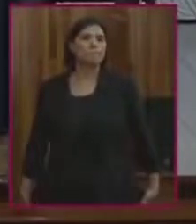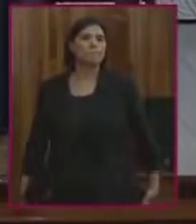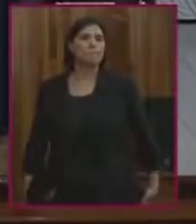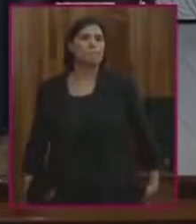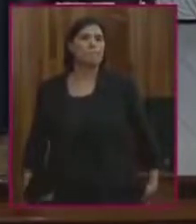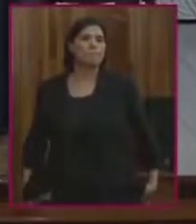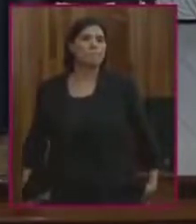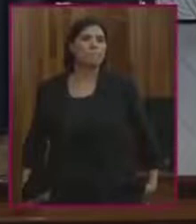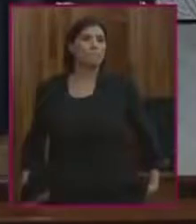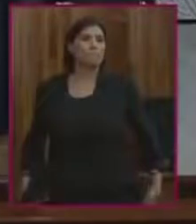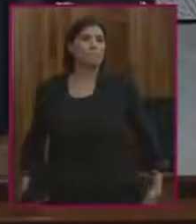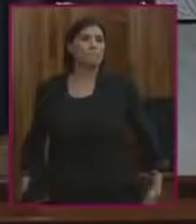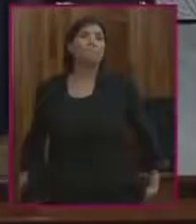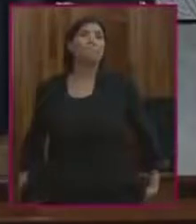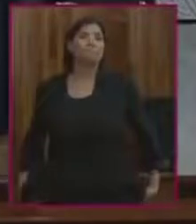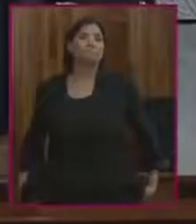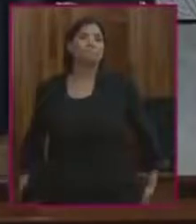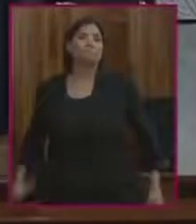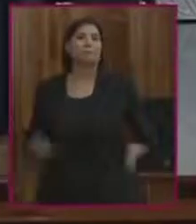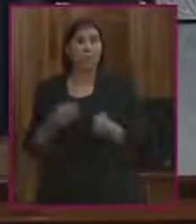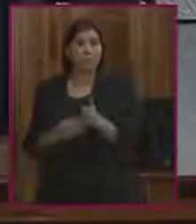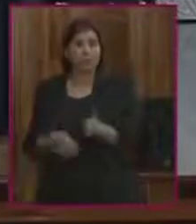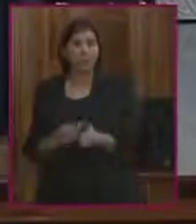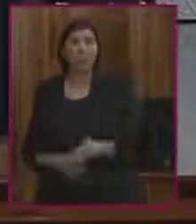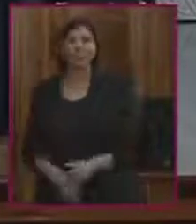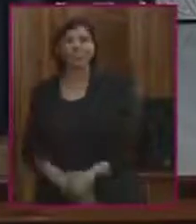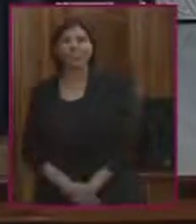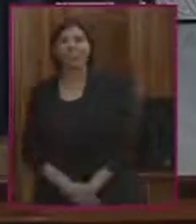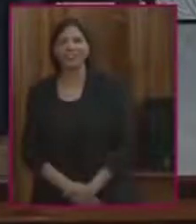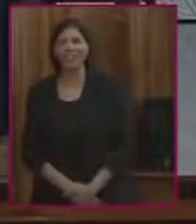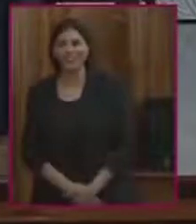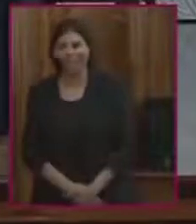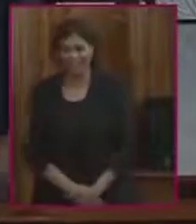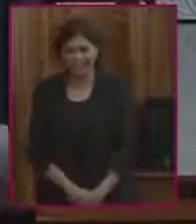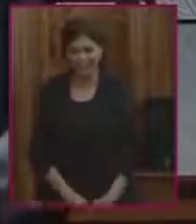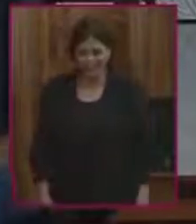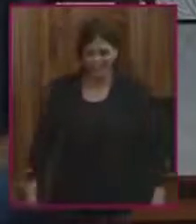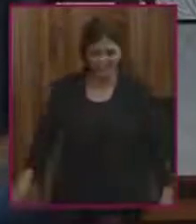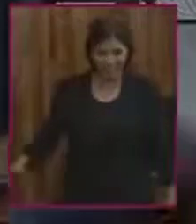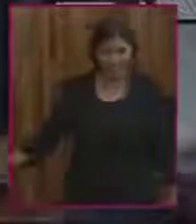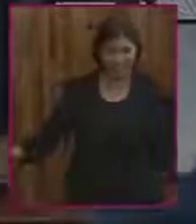Sí, maestro, muchísimas gracias.